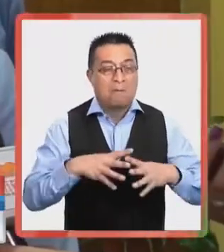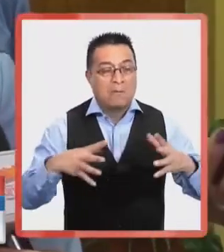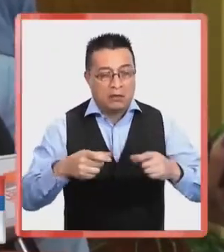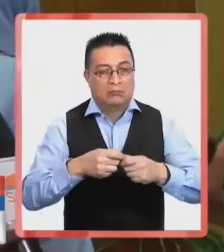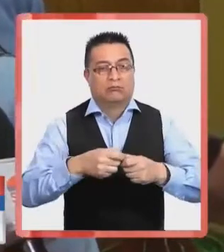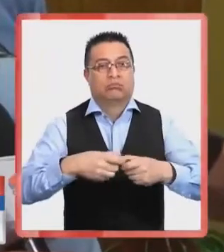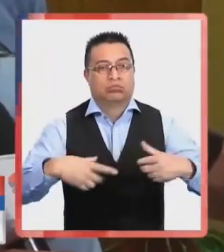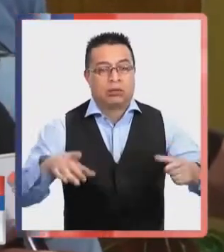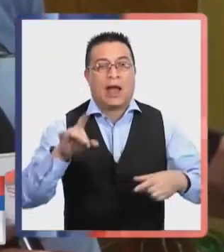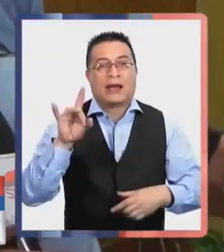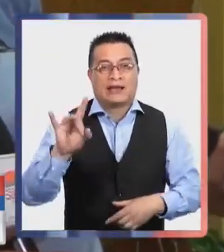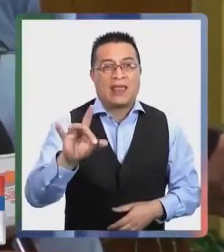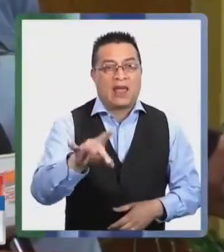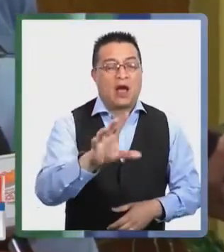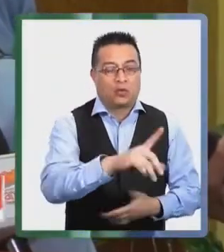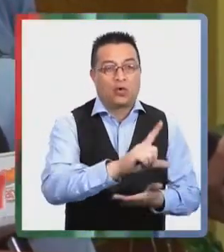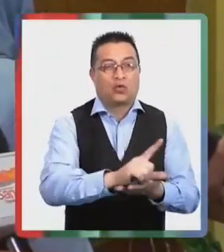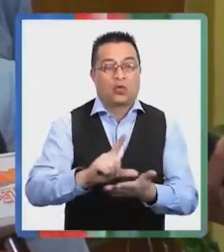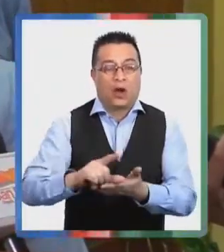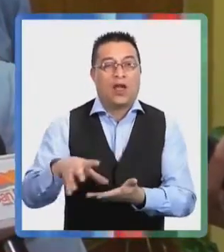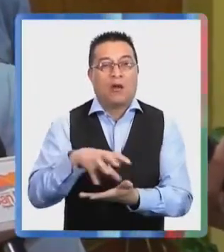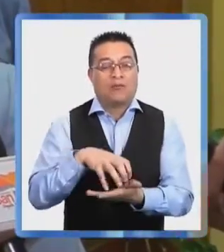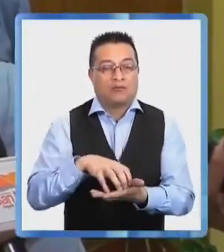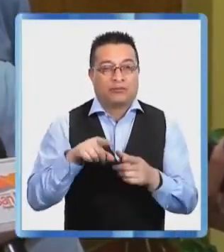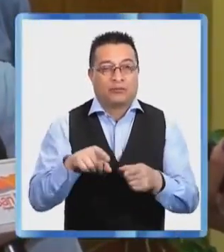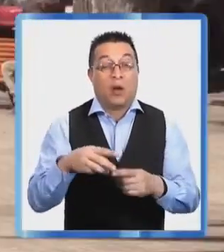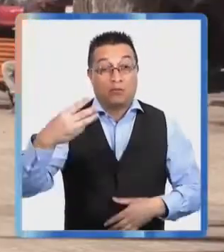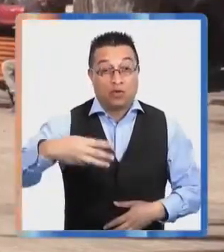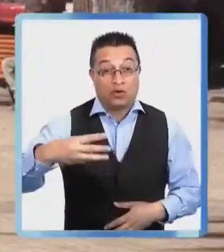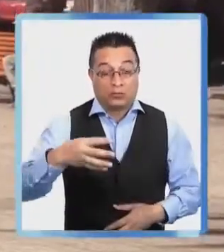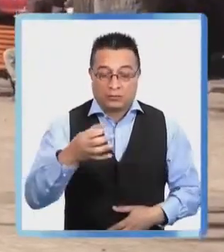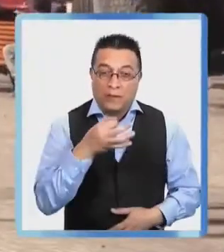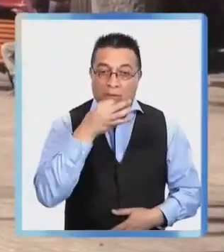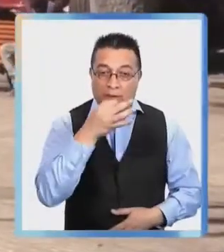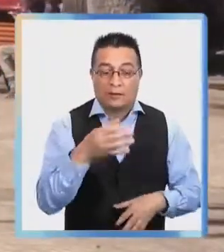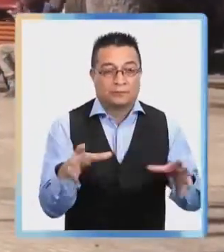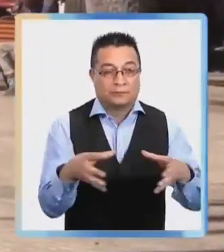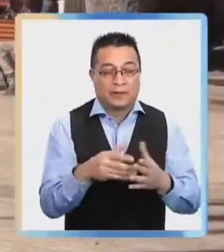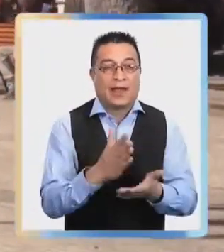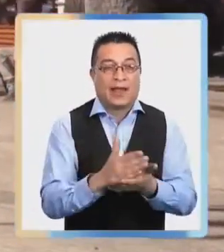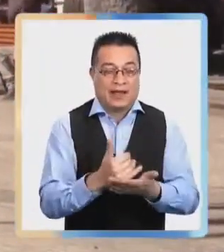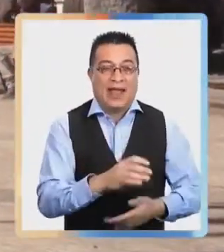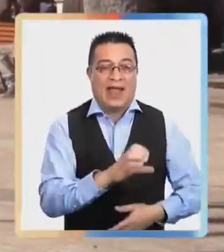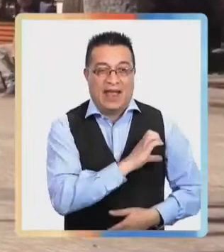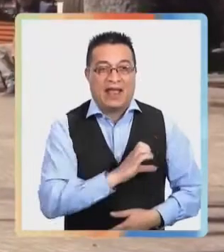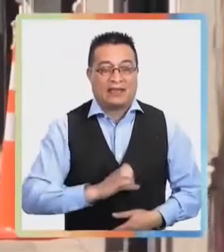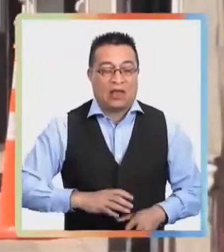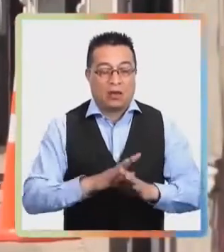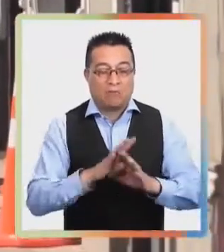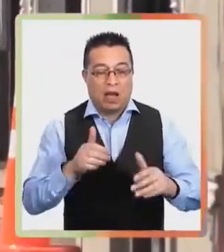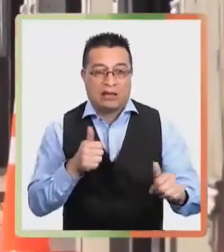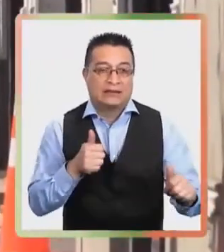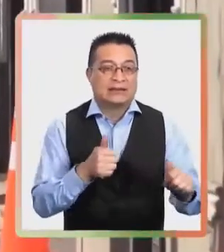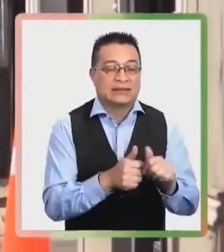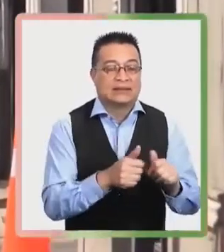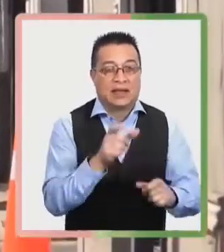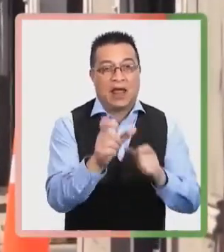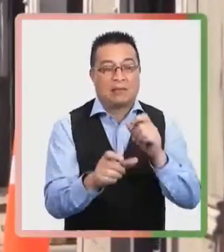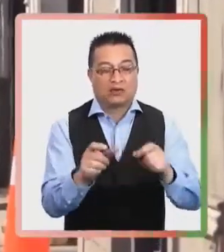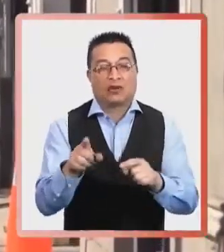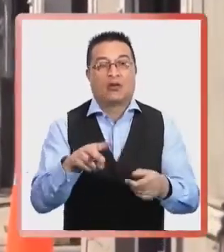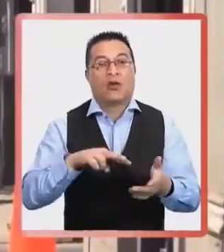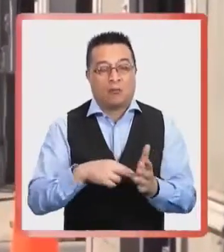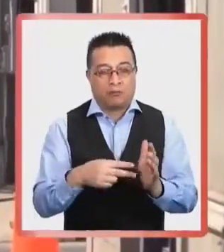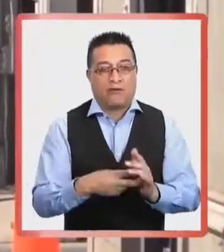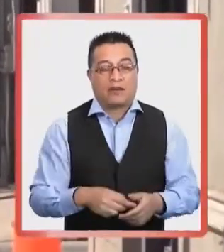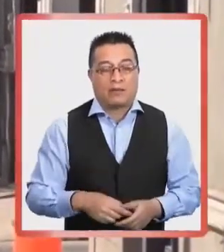necesarios para que llegue a cada uno de los espacios de la provincia. Son los municipios los órganos de administración del Estado que más cercanía tienen con las